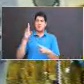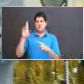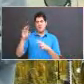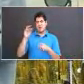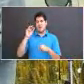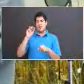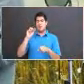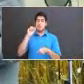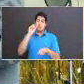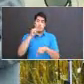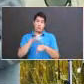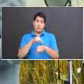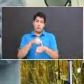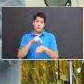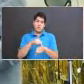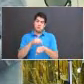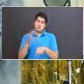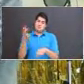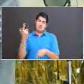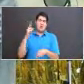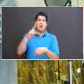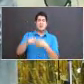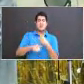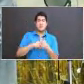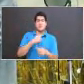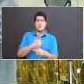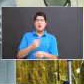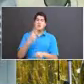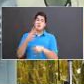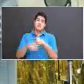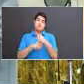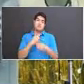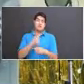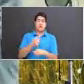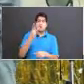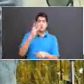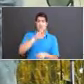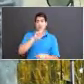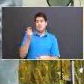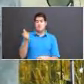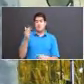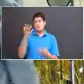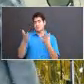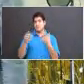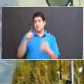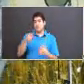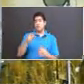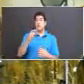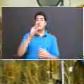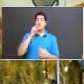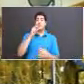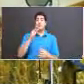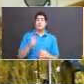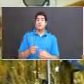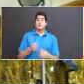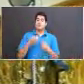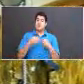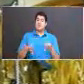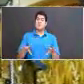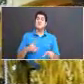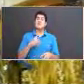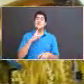hace 4, 5, 6 meses, o 1 año o 2 años, se tomó indignamente la Santa Cena.